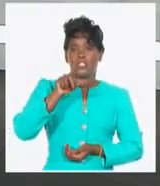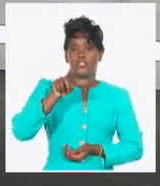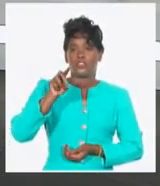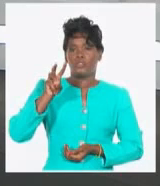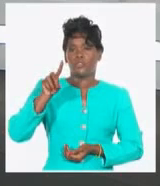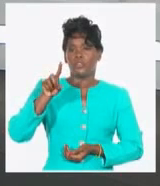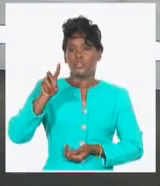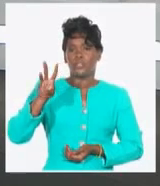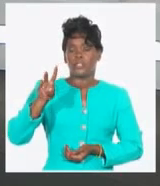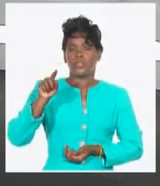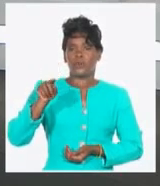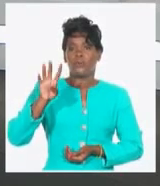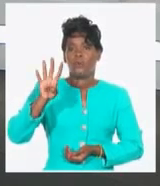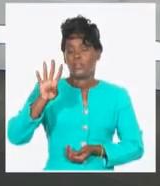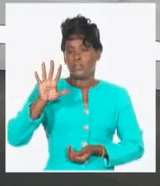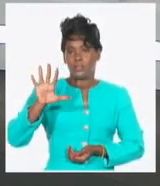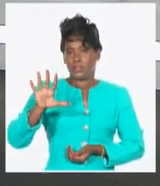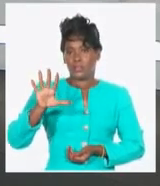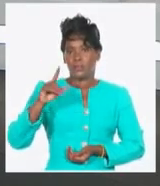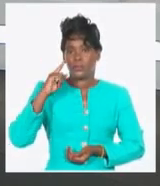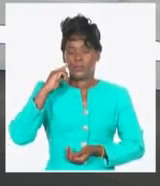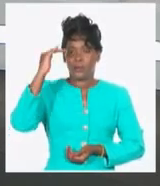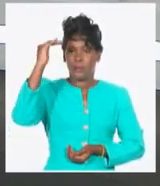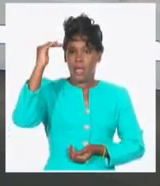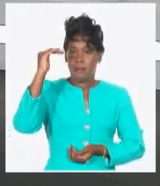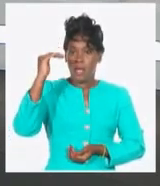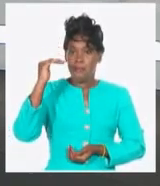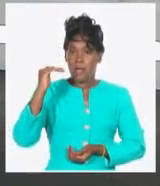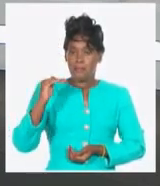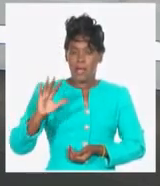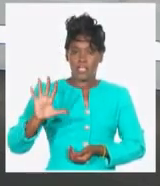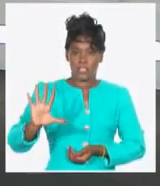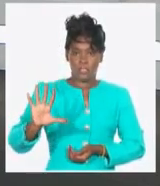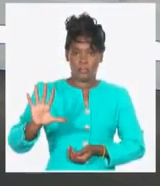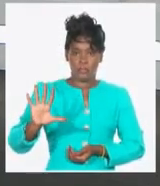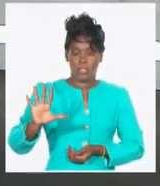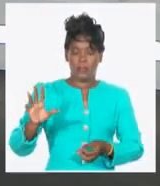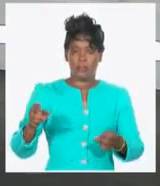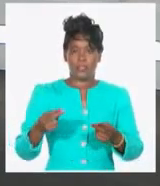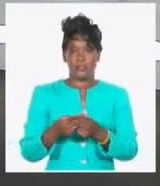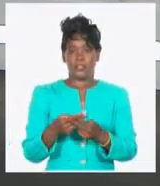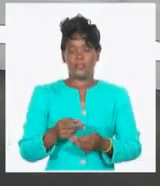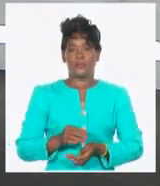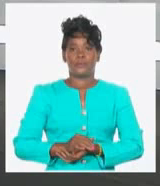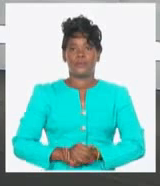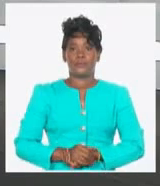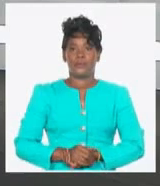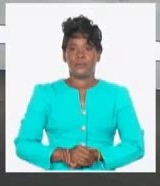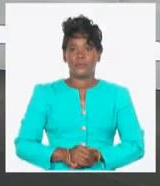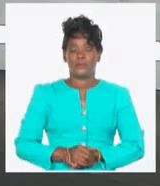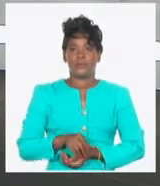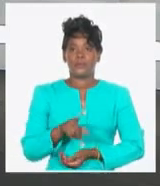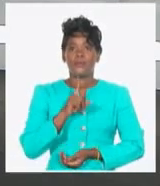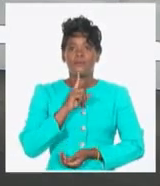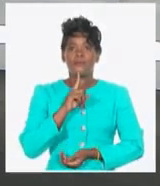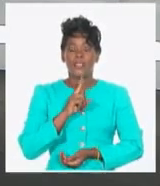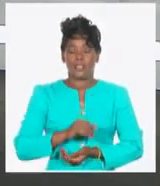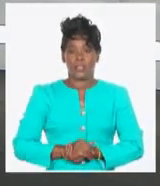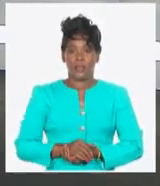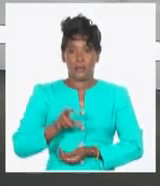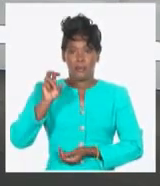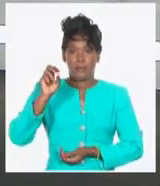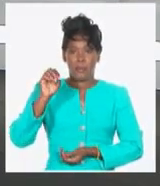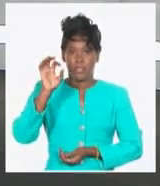513,45 se clasificó quinta para la final de este deporte. Este viernes 20 de